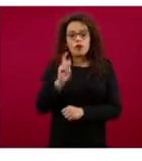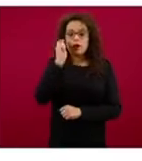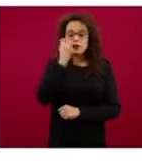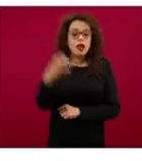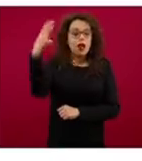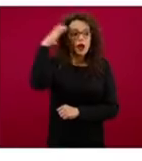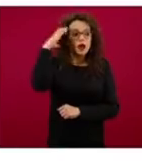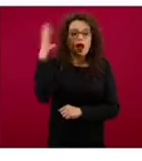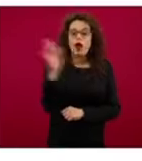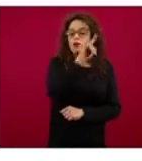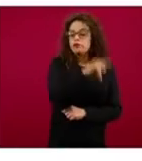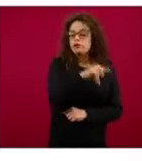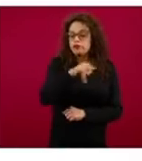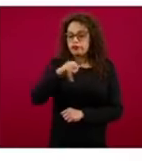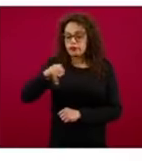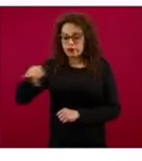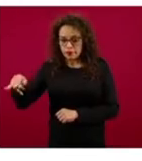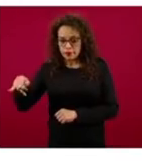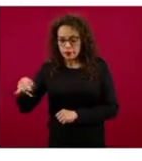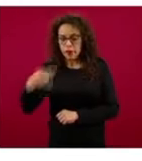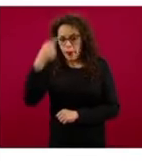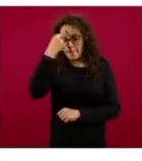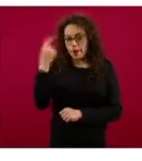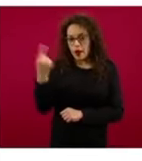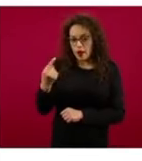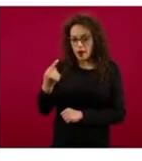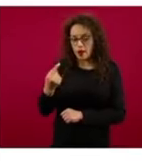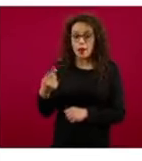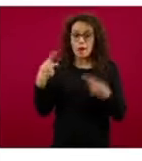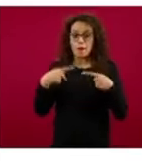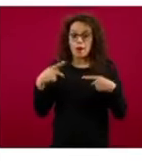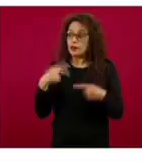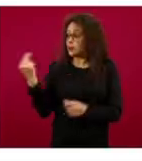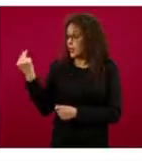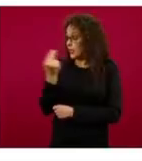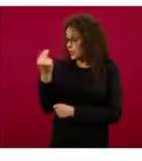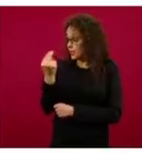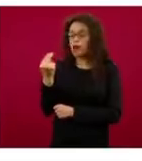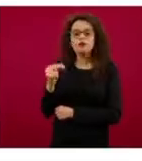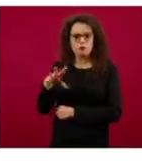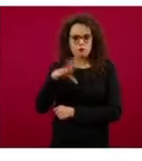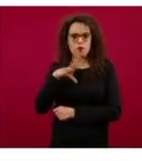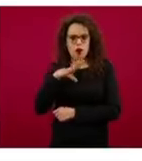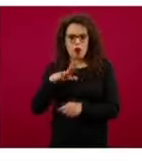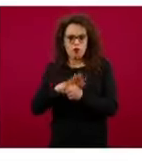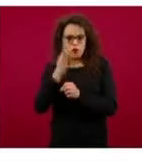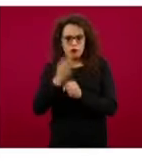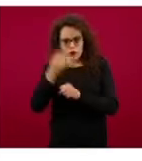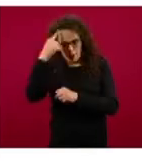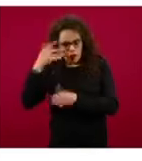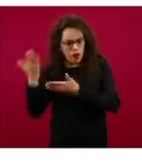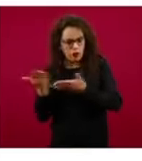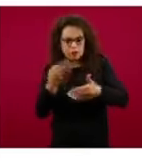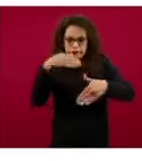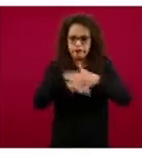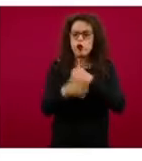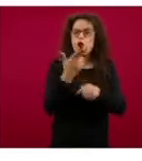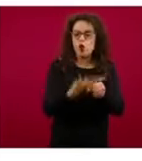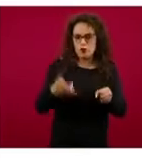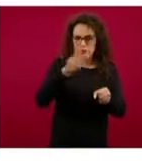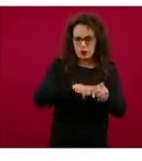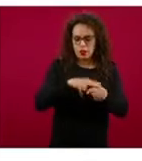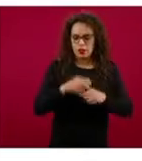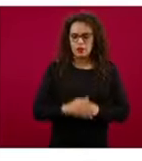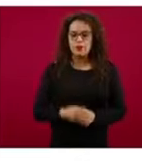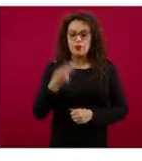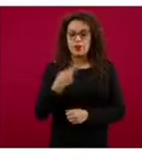camas, tratando de que todo paciente que lo requiera tenga una cama disponible. Pero como pueden ver, durante ya